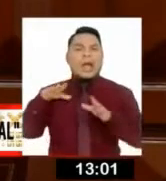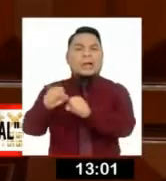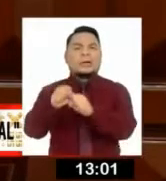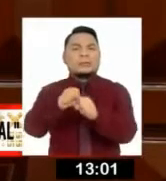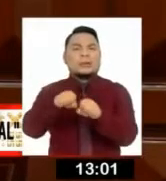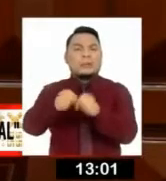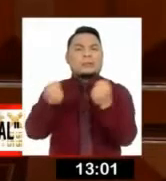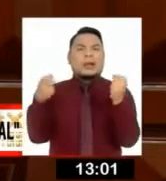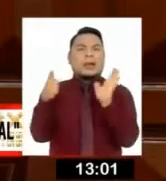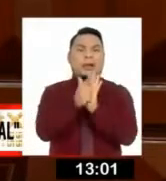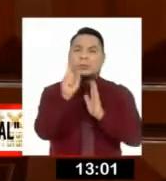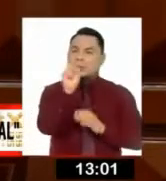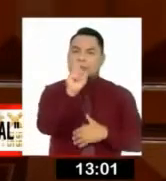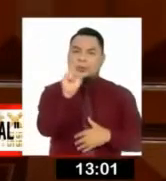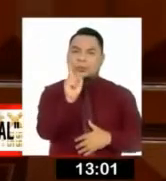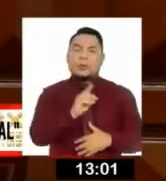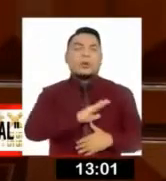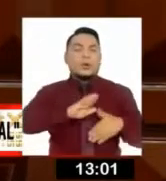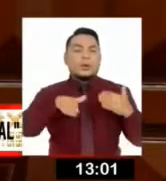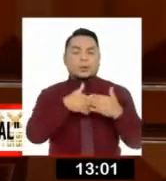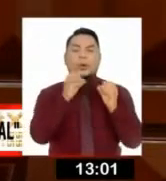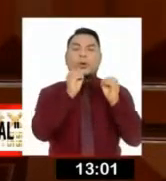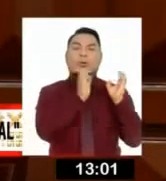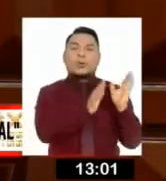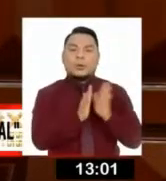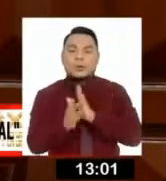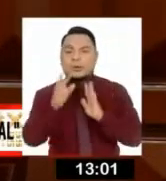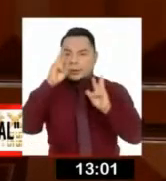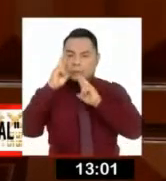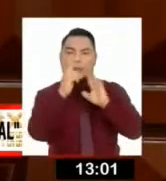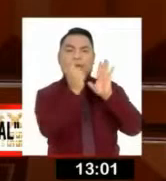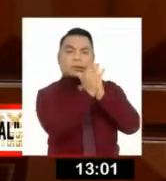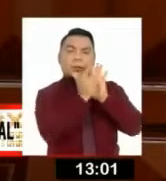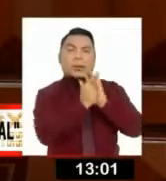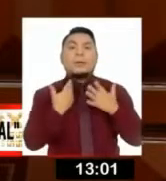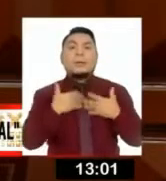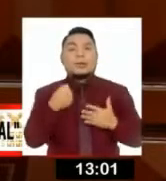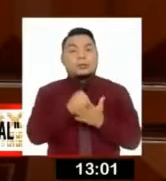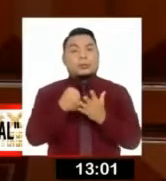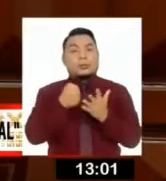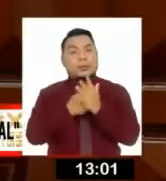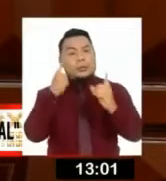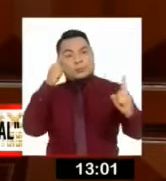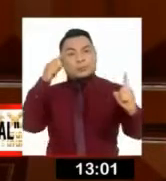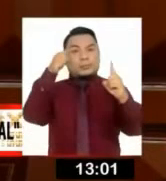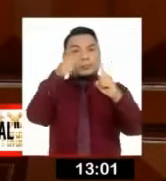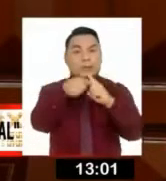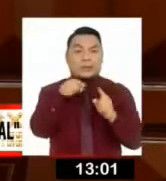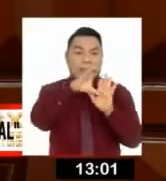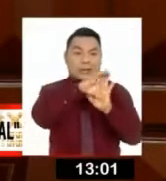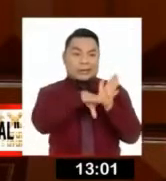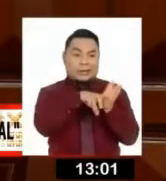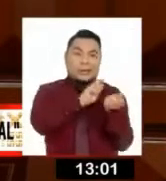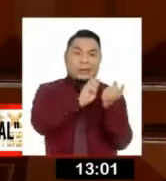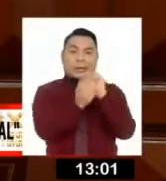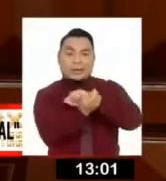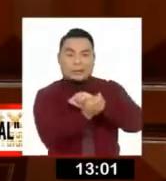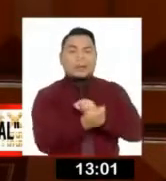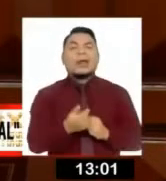de la legalidad. Sin duda, para lograr este propósito, tendremos que